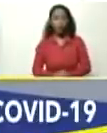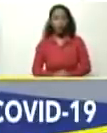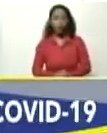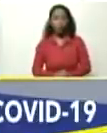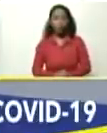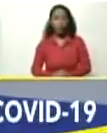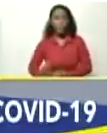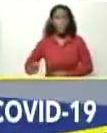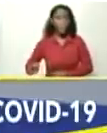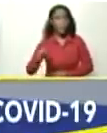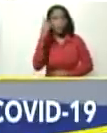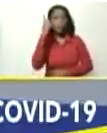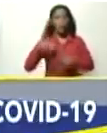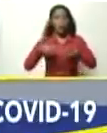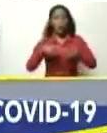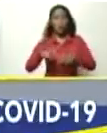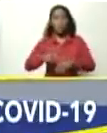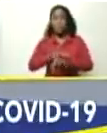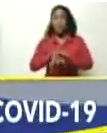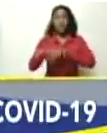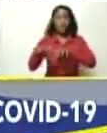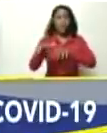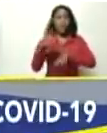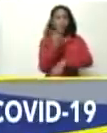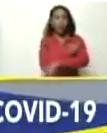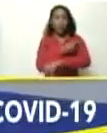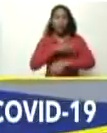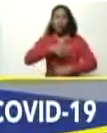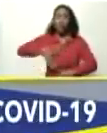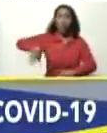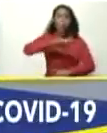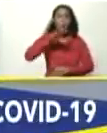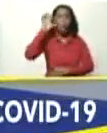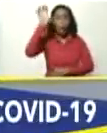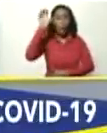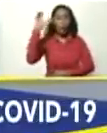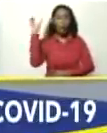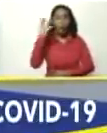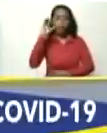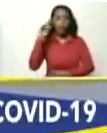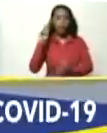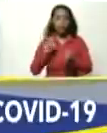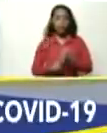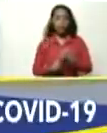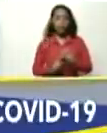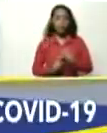En primer lugar, con mayor vacunación de todo el país, Caracas.